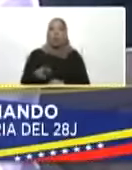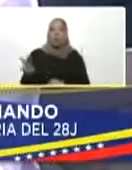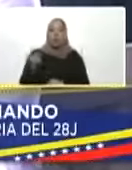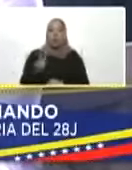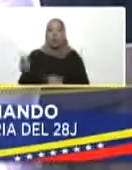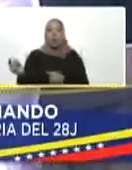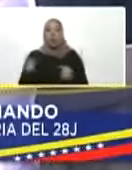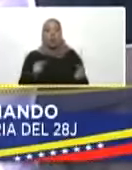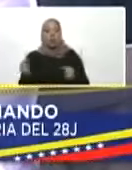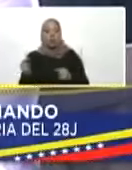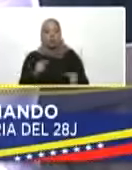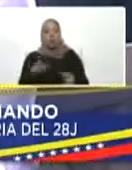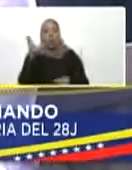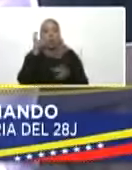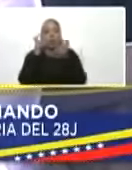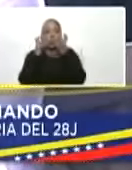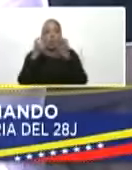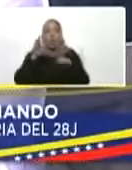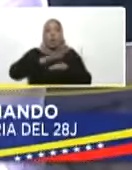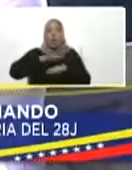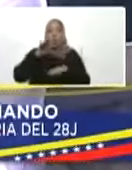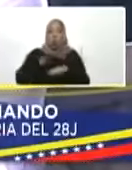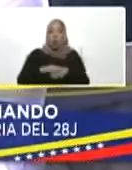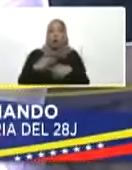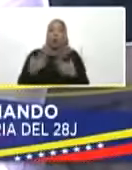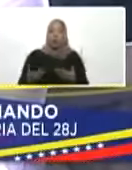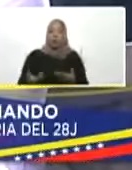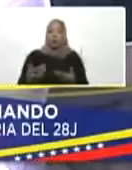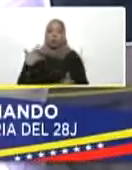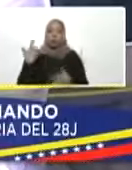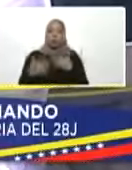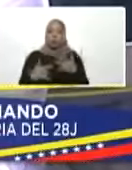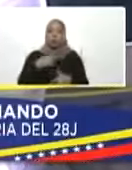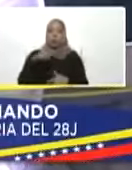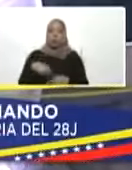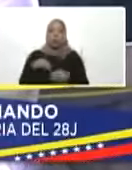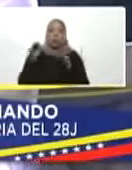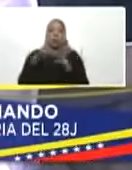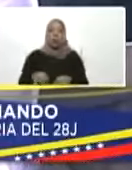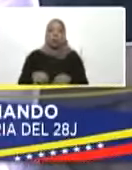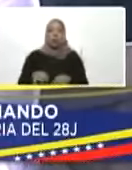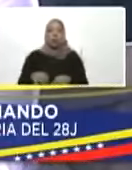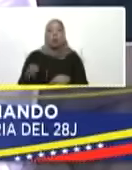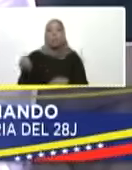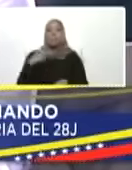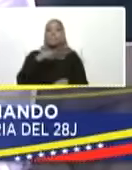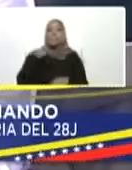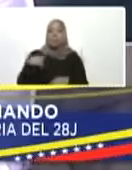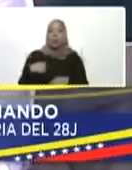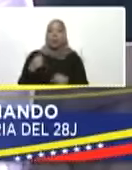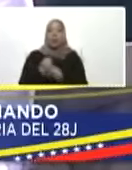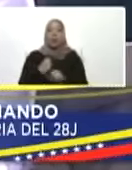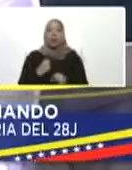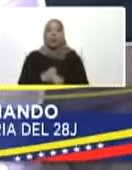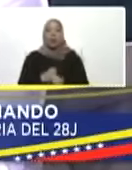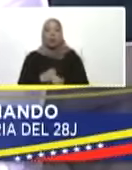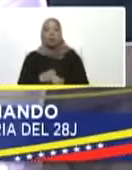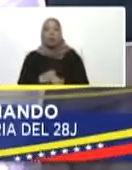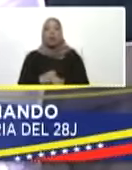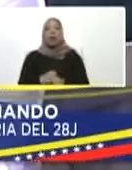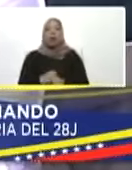gran diálogo, a escuchar, a convocar, porque estoy seguro que son las grandes mayorías de este país los que